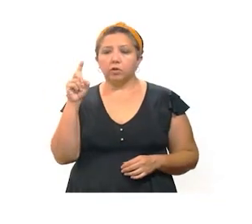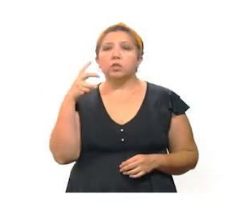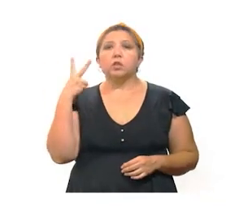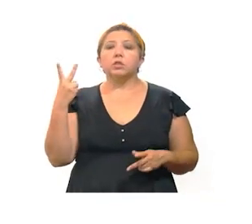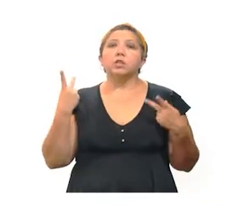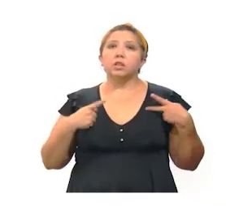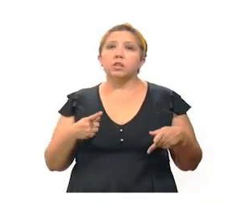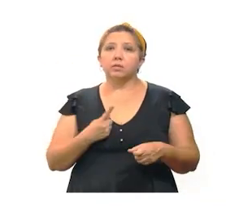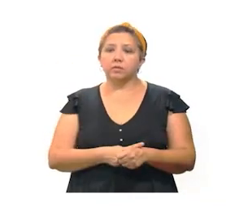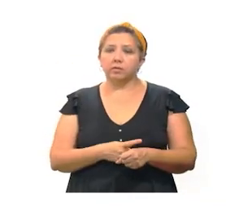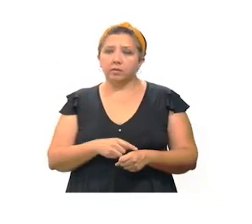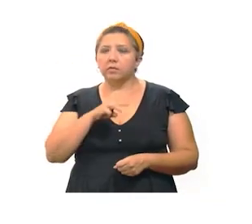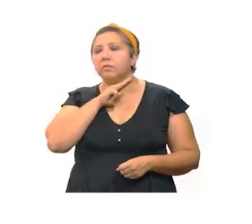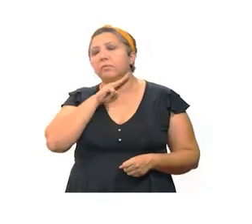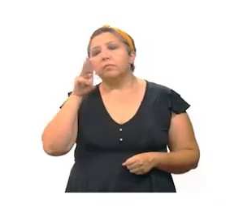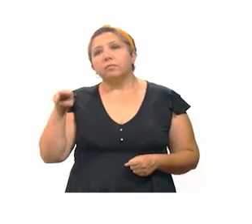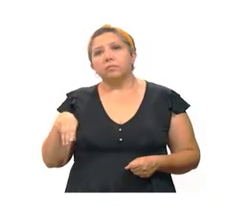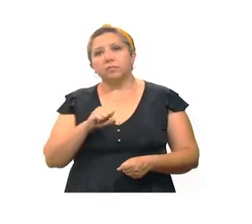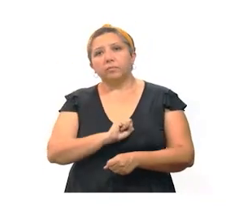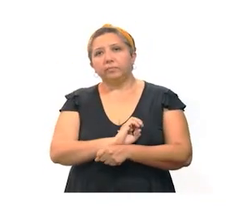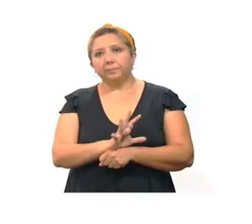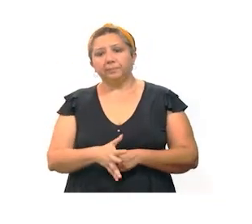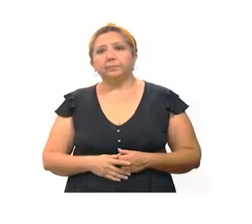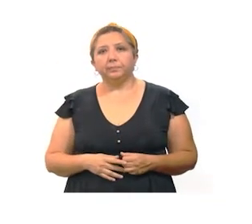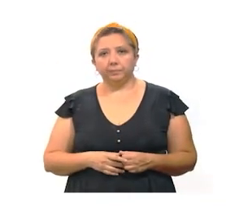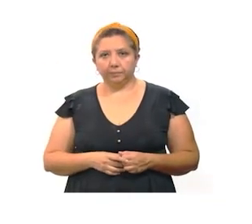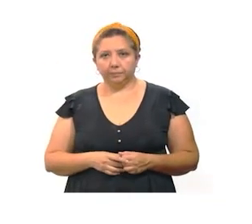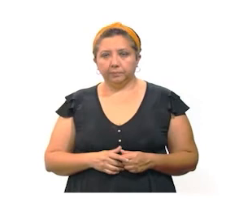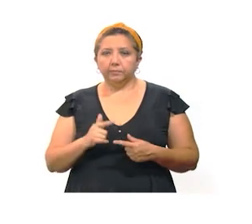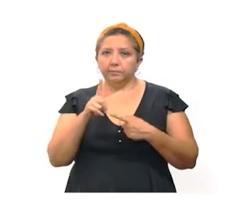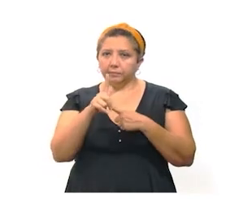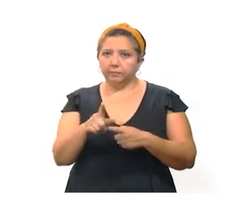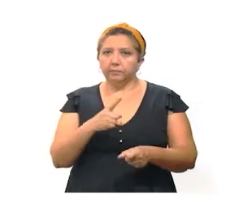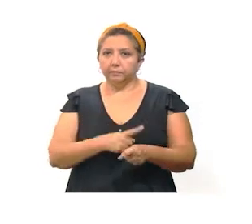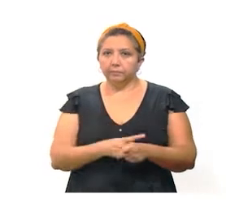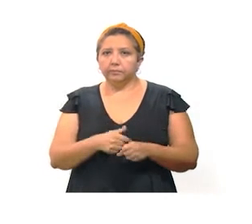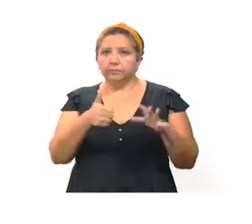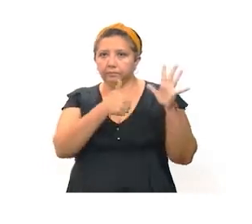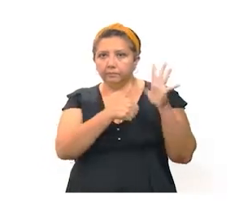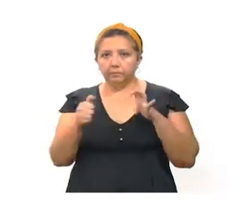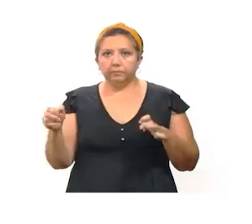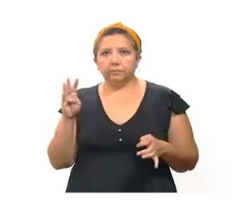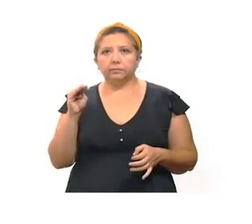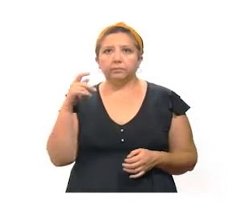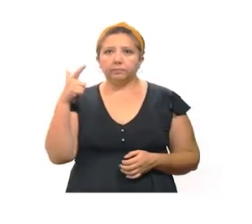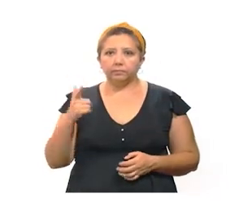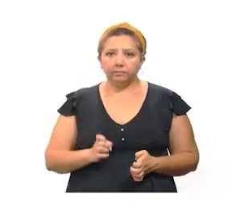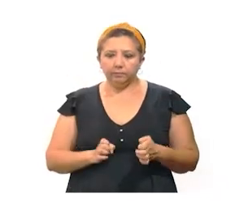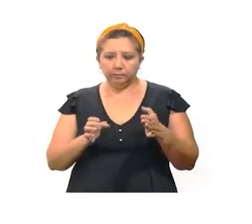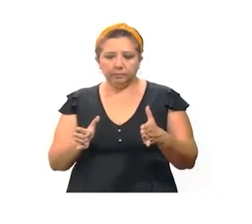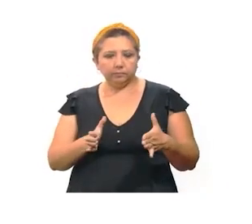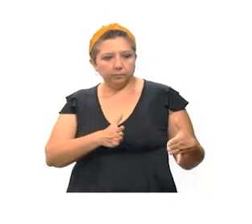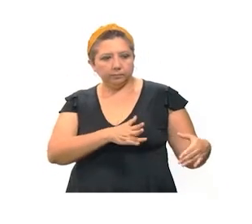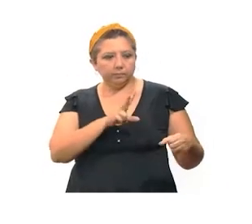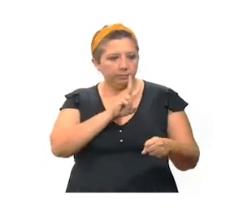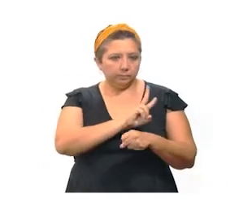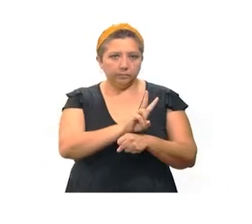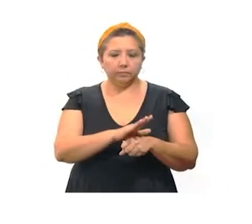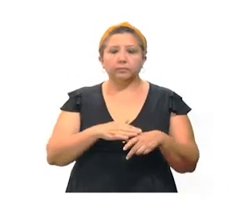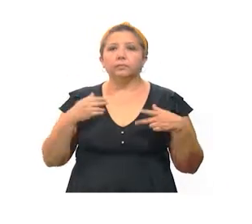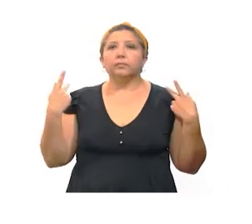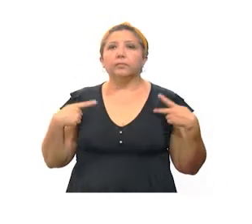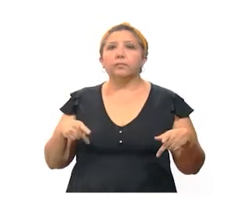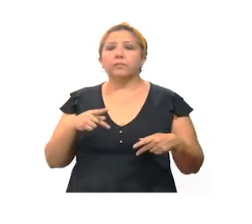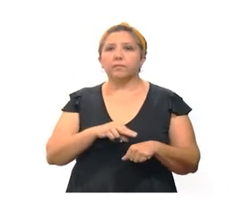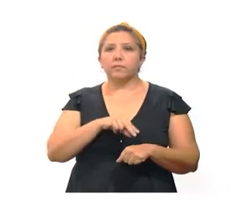3.232 las personas fallecidas a causa del coronavirus. De los casos activos, 697 están estables, aislados,